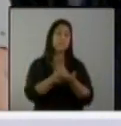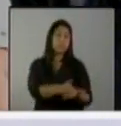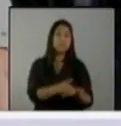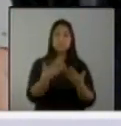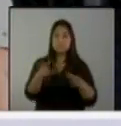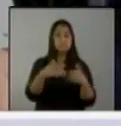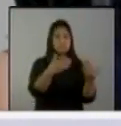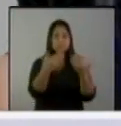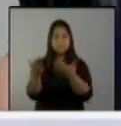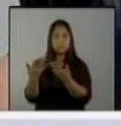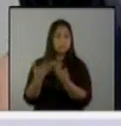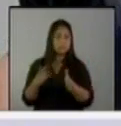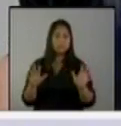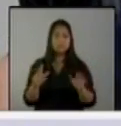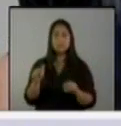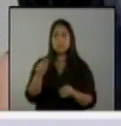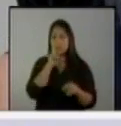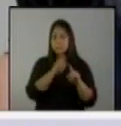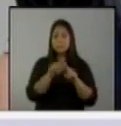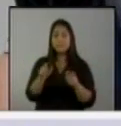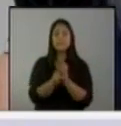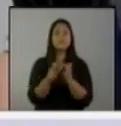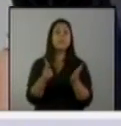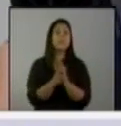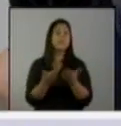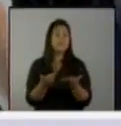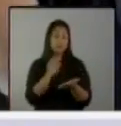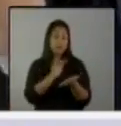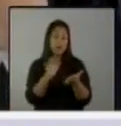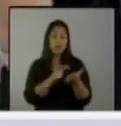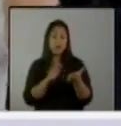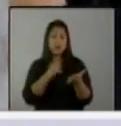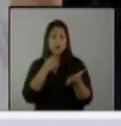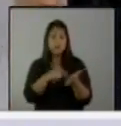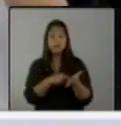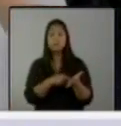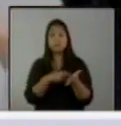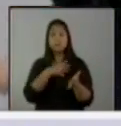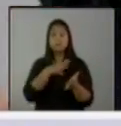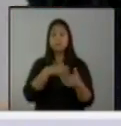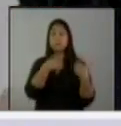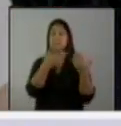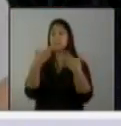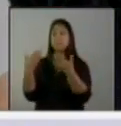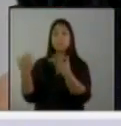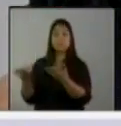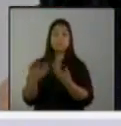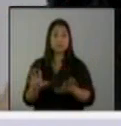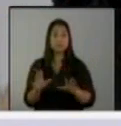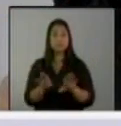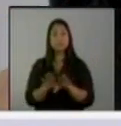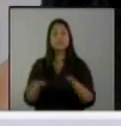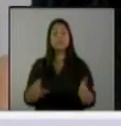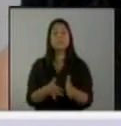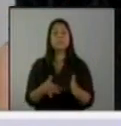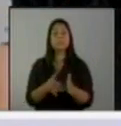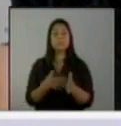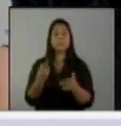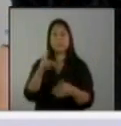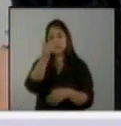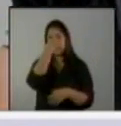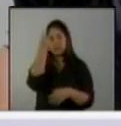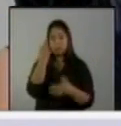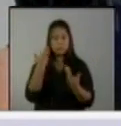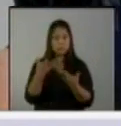nivel nacional. Están llevando esos libros de texto que mandó mandamos pues a hacer en la mesa técnica de trabajo que